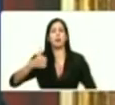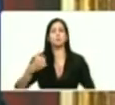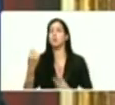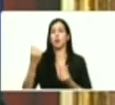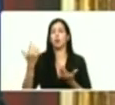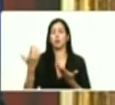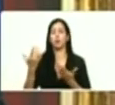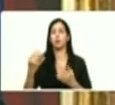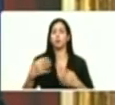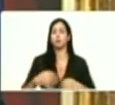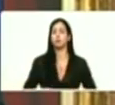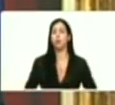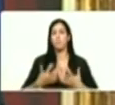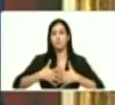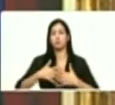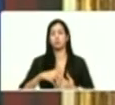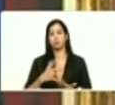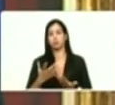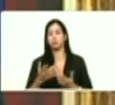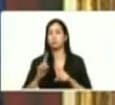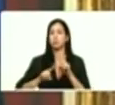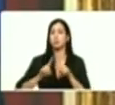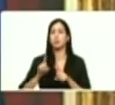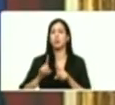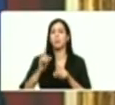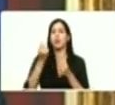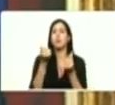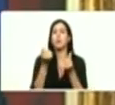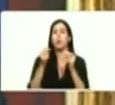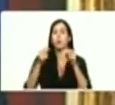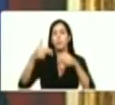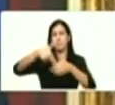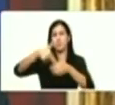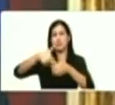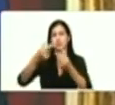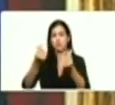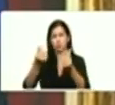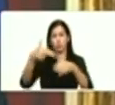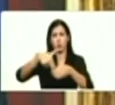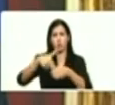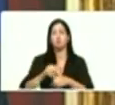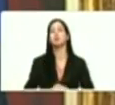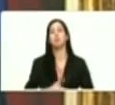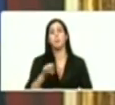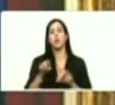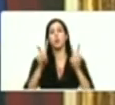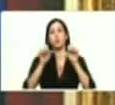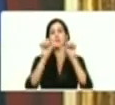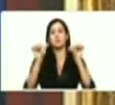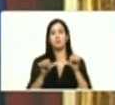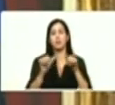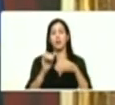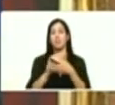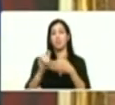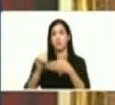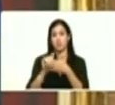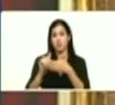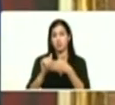del nuevo sistema de precios de la gasolina y estamos sacando del nuevo sistema de divisas